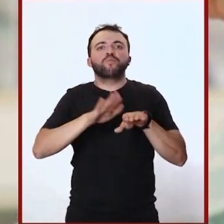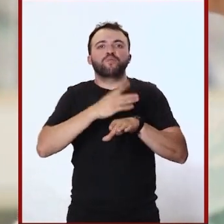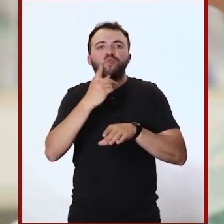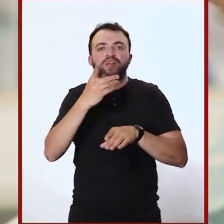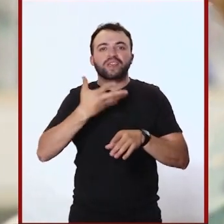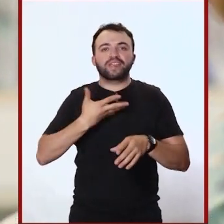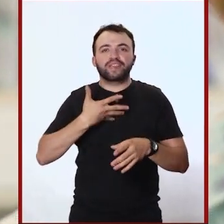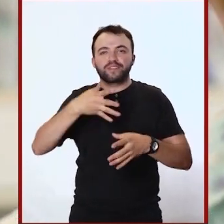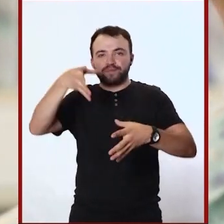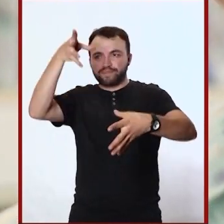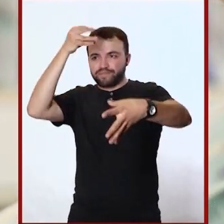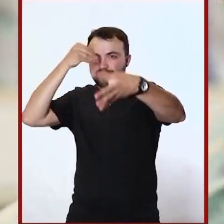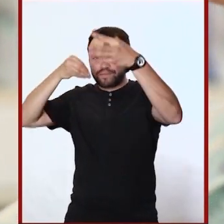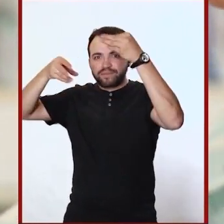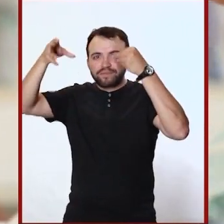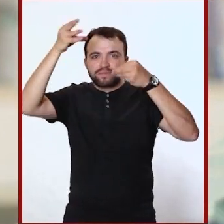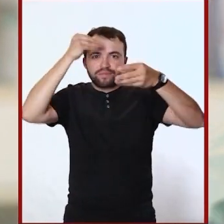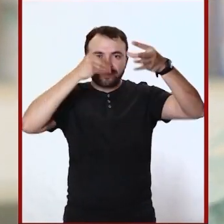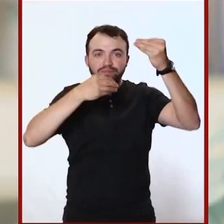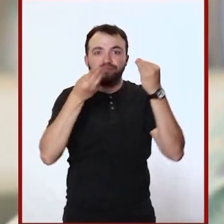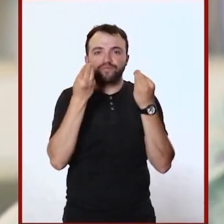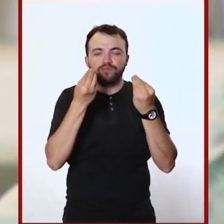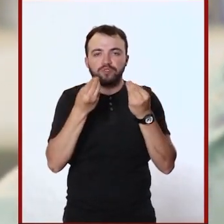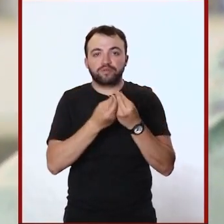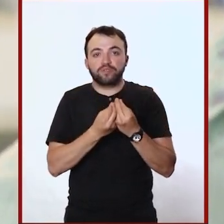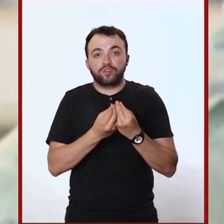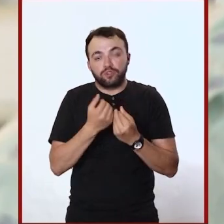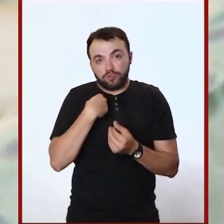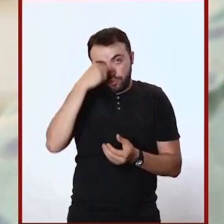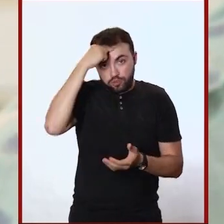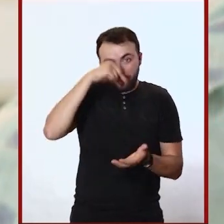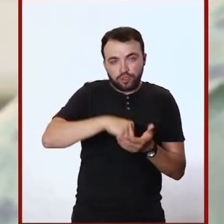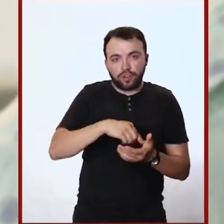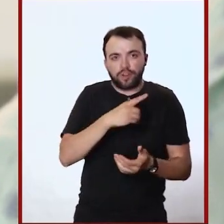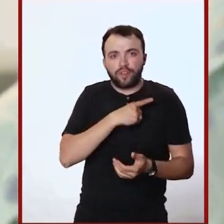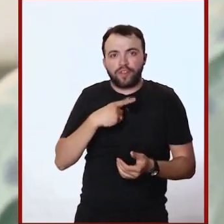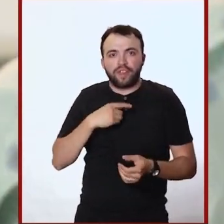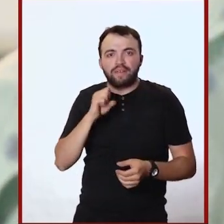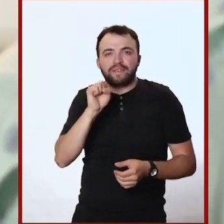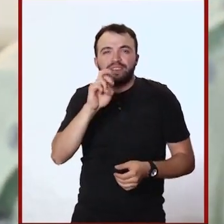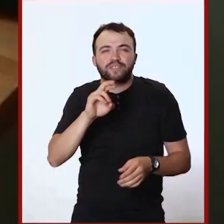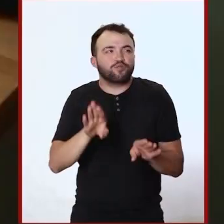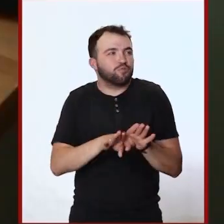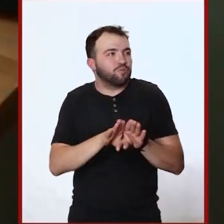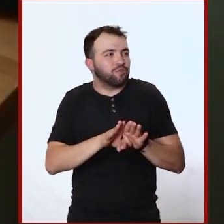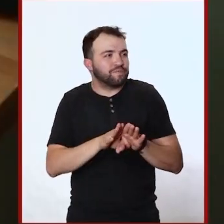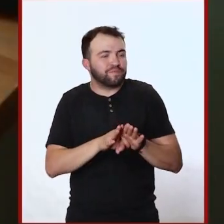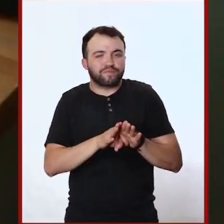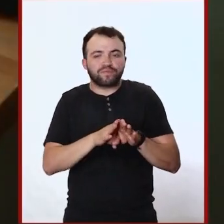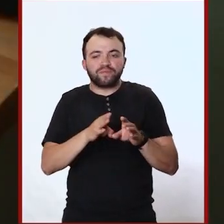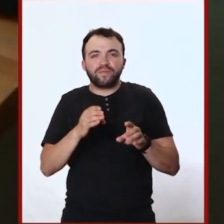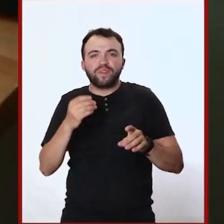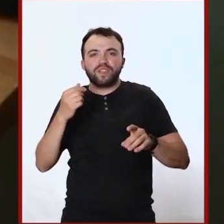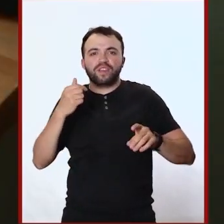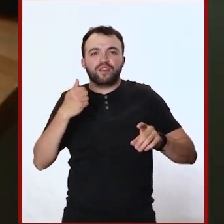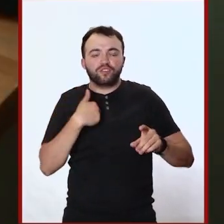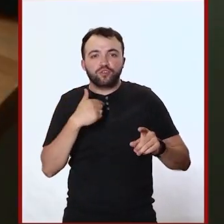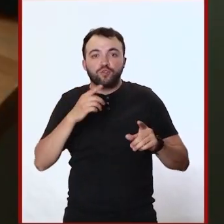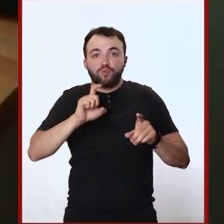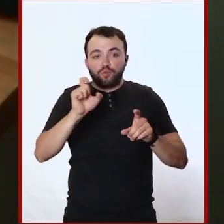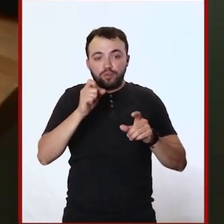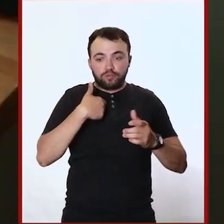importante es ser útiles en la atención o resolución de un problema, ¿no? Cuando uno estudia una carrera, cuando uno se